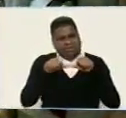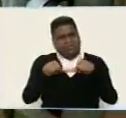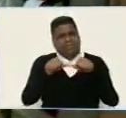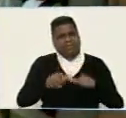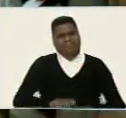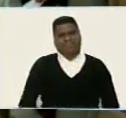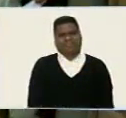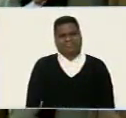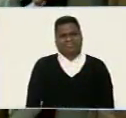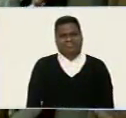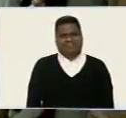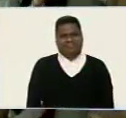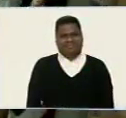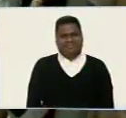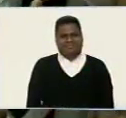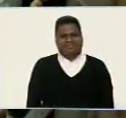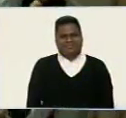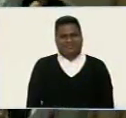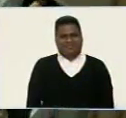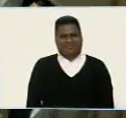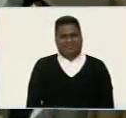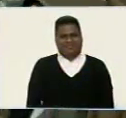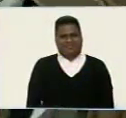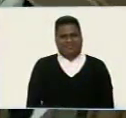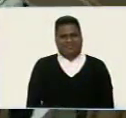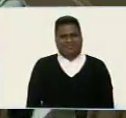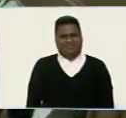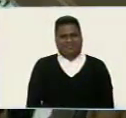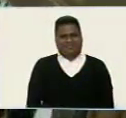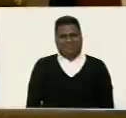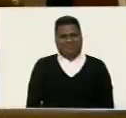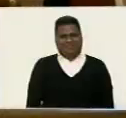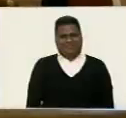vive! Estos dos se ven campeones aquí, ¿va?